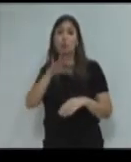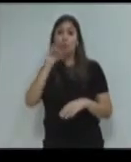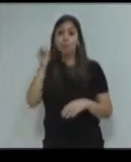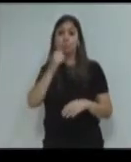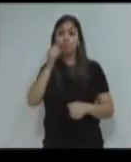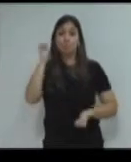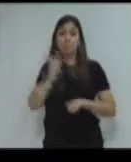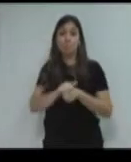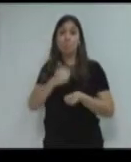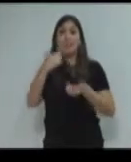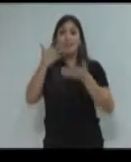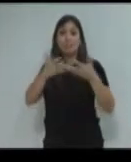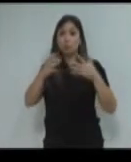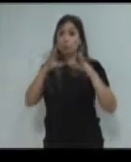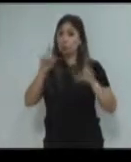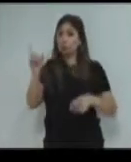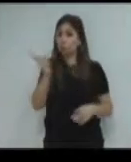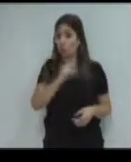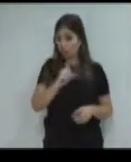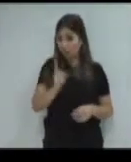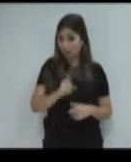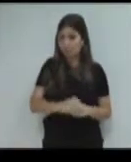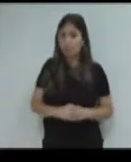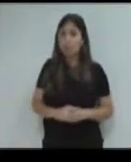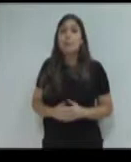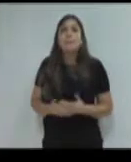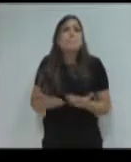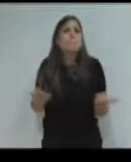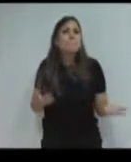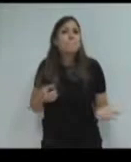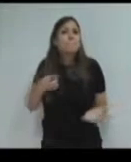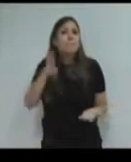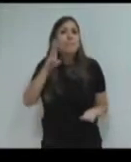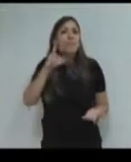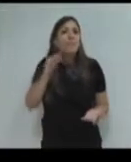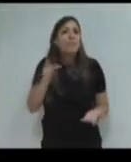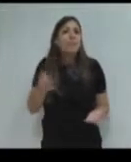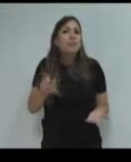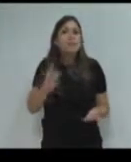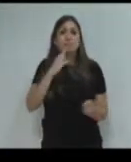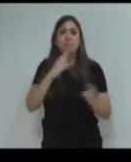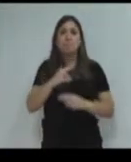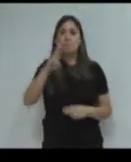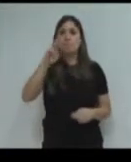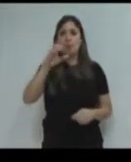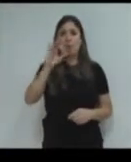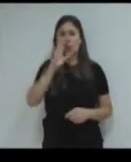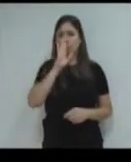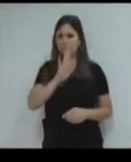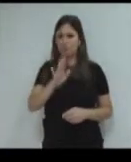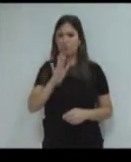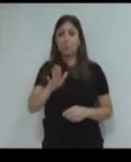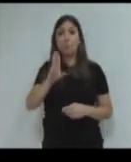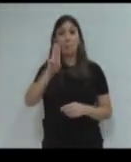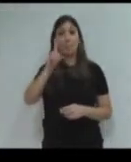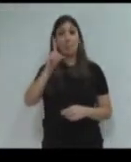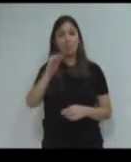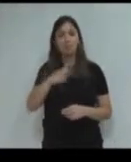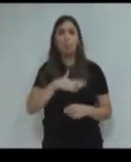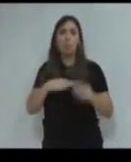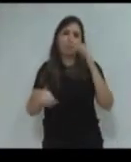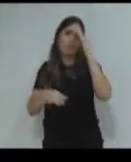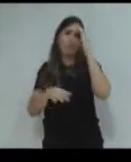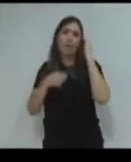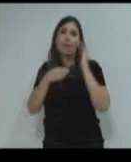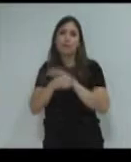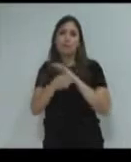que te manipulen ese documento o que no es... Entonces ahí... Se pueden hacer PDF muy accesibles y a veces